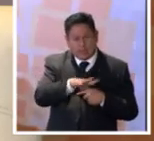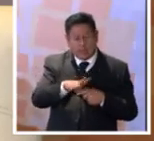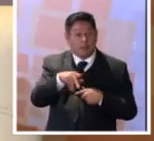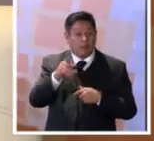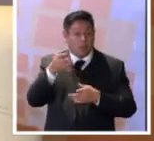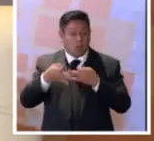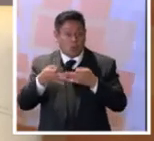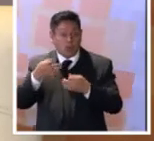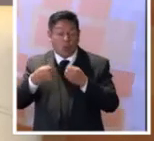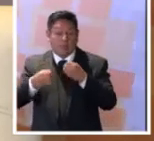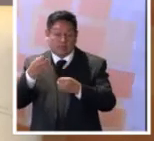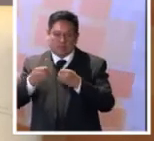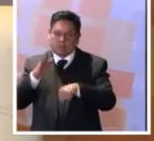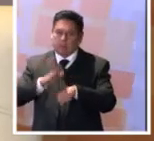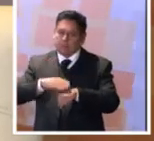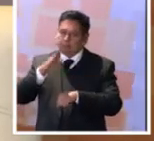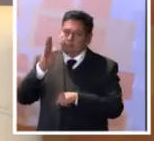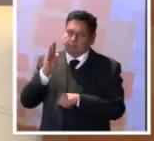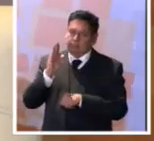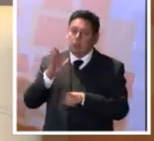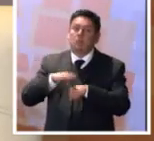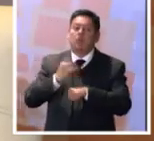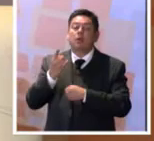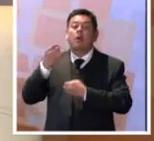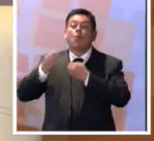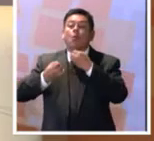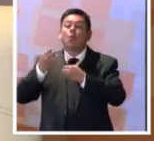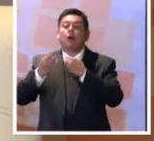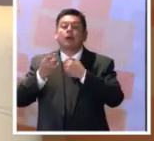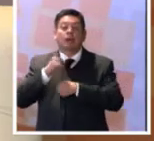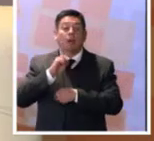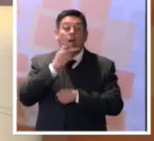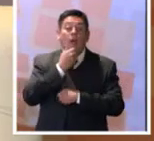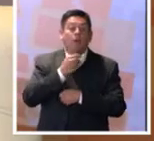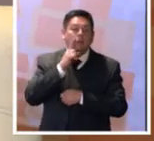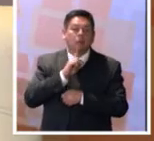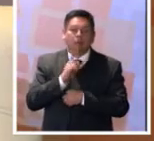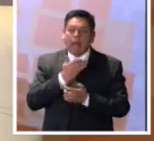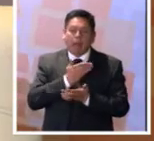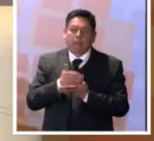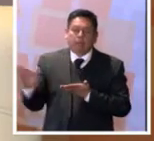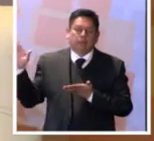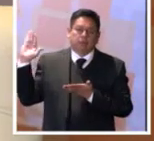énfasis. Juzgamos no como hombres ni como mujeres.